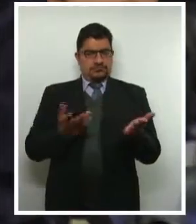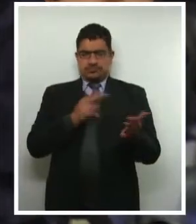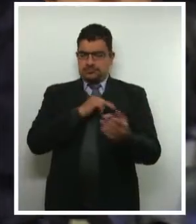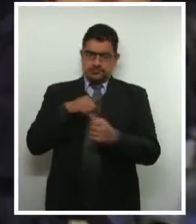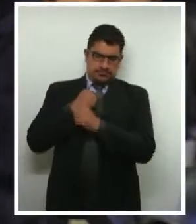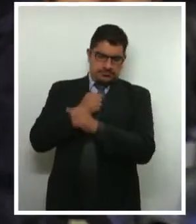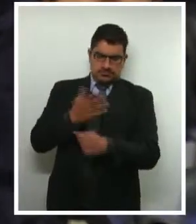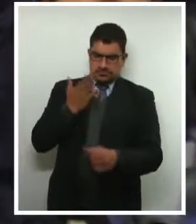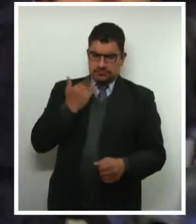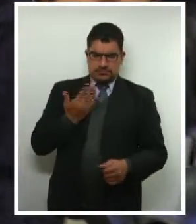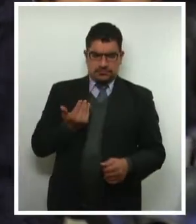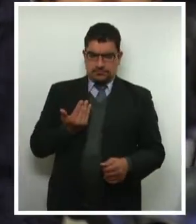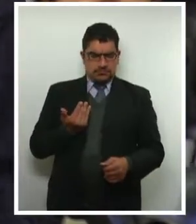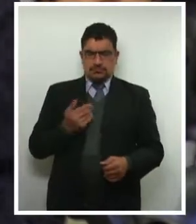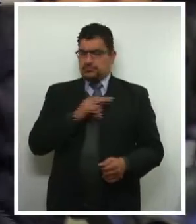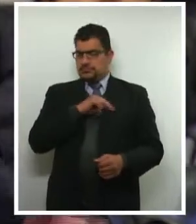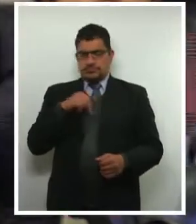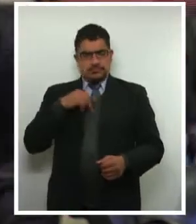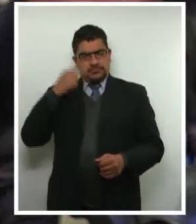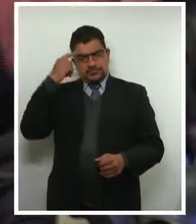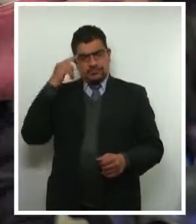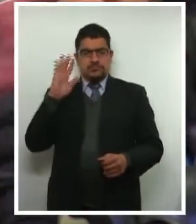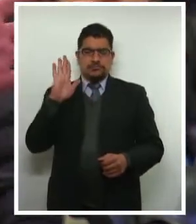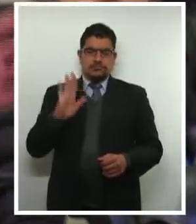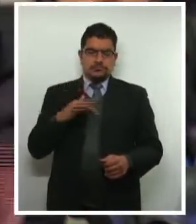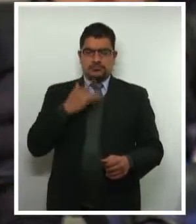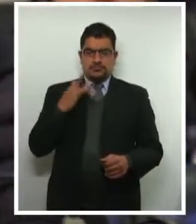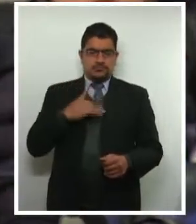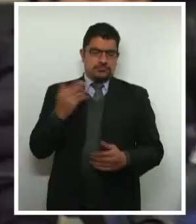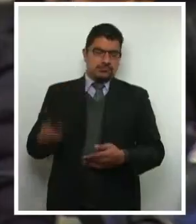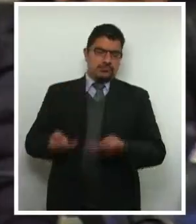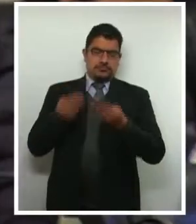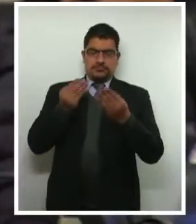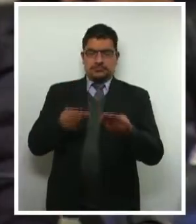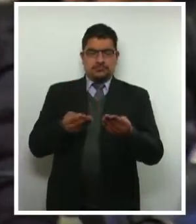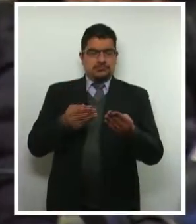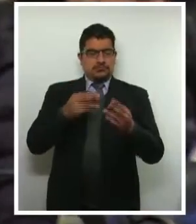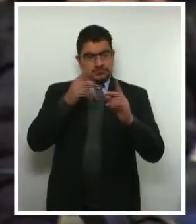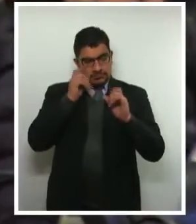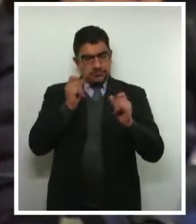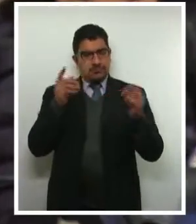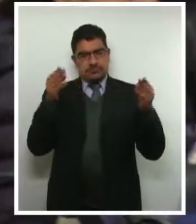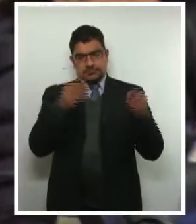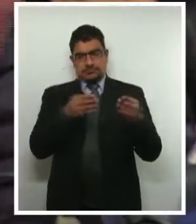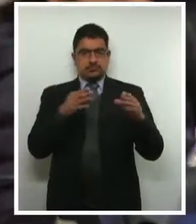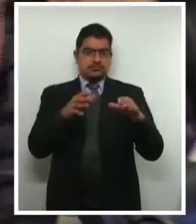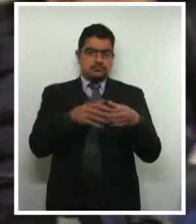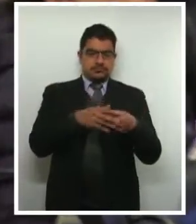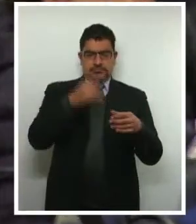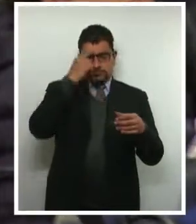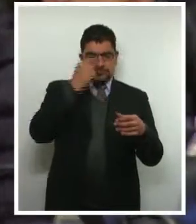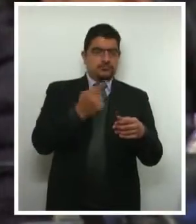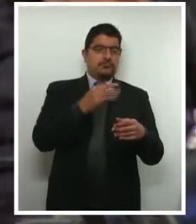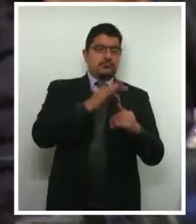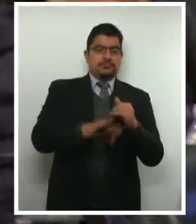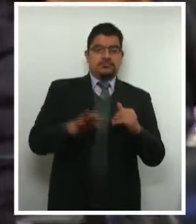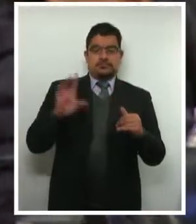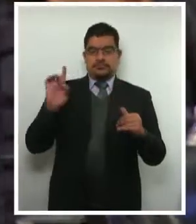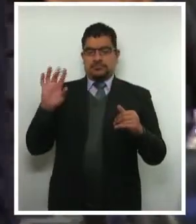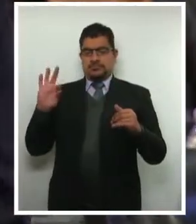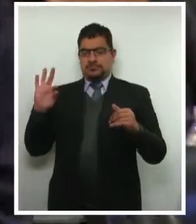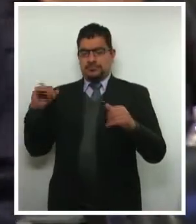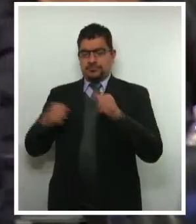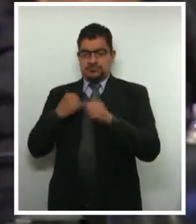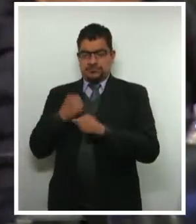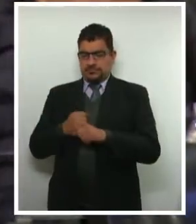lo que no aceptamos es que pareciera que tenga dedicatoria y se refieran a los últimos 30 o 40 años. A ver,